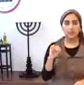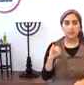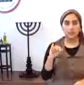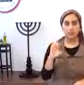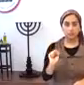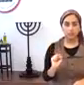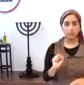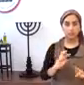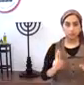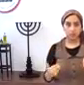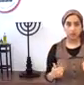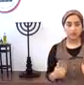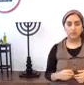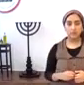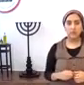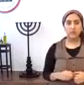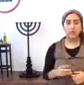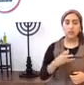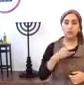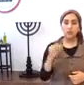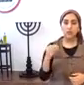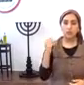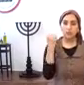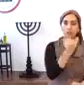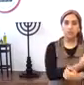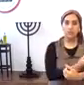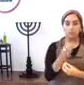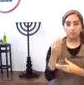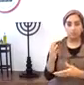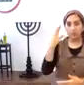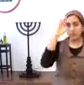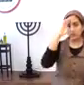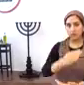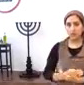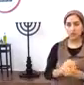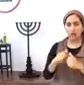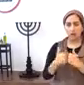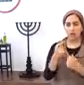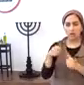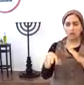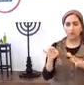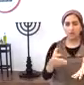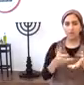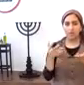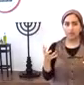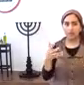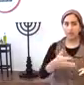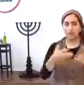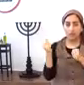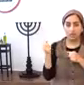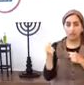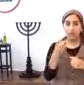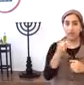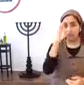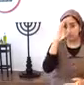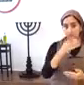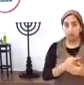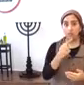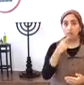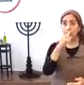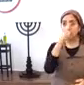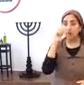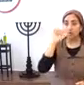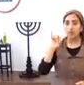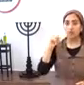de Génesis lo tienen. Entonces Isaac dijo a su hijo ¿cómo es que hallaste tan pronto hijo mío? Y él le